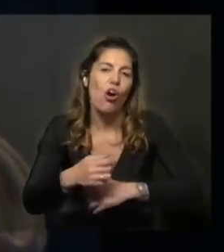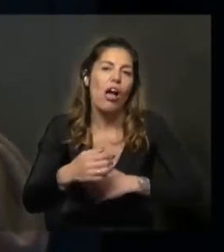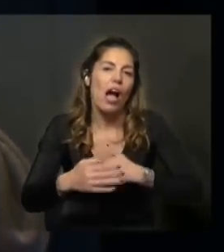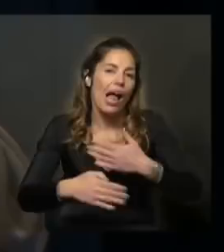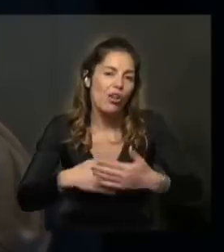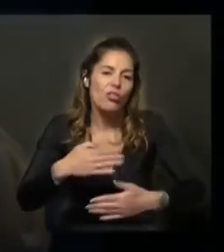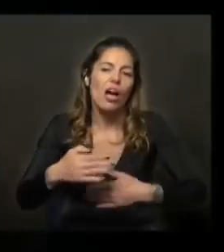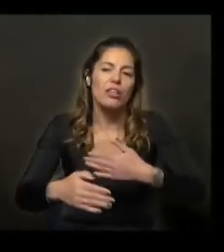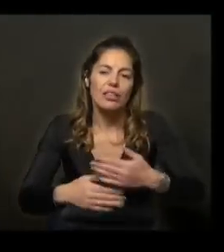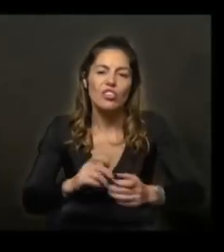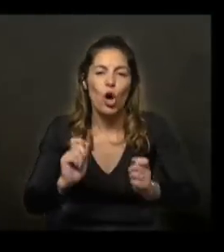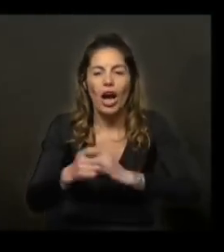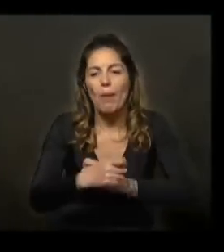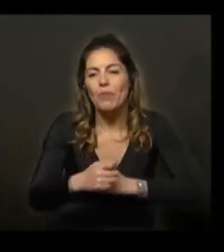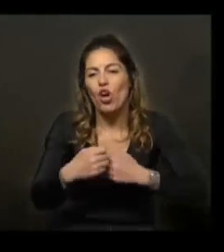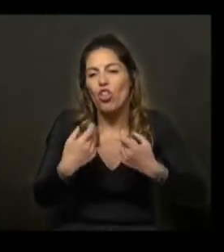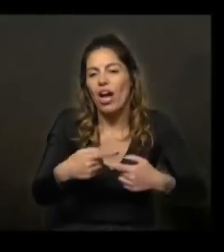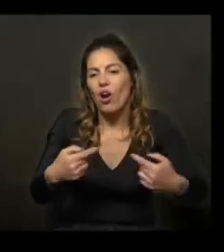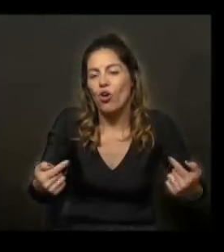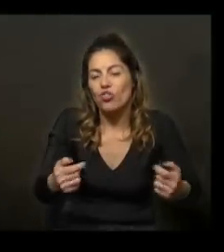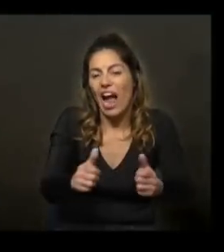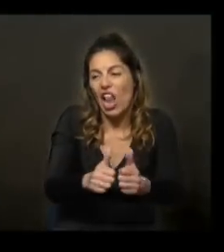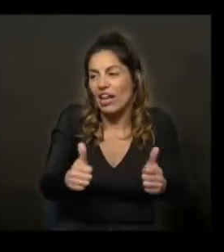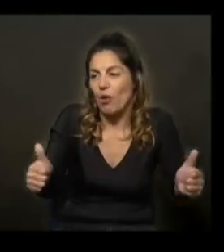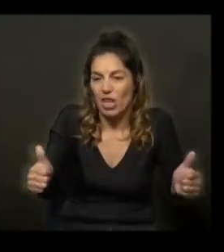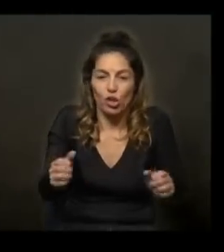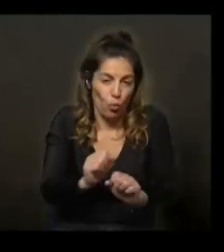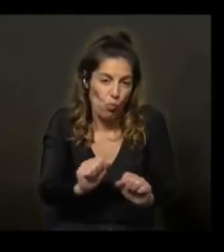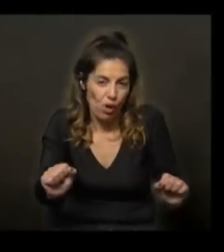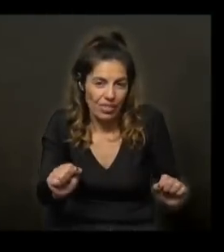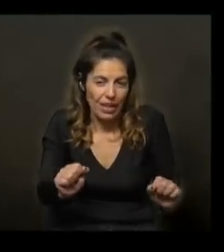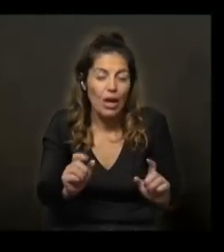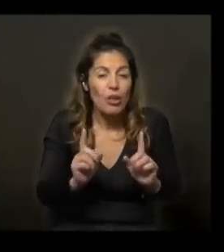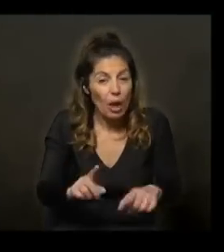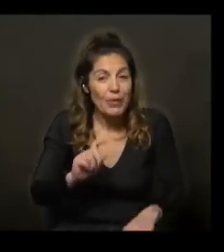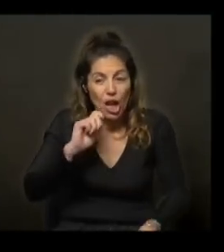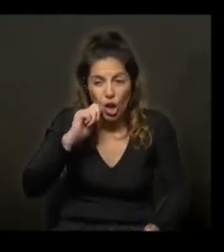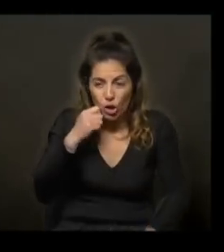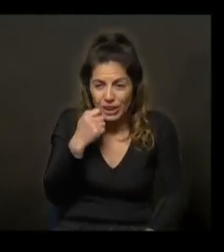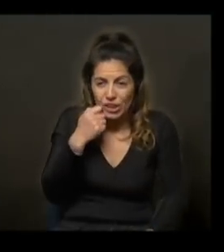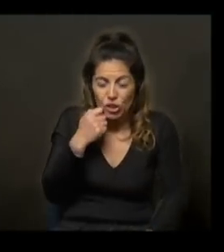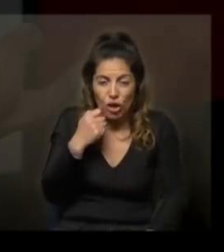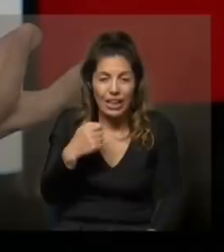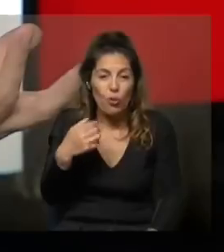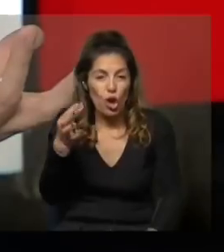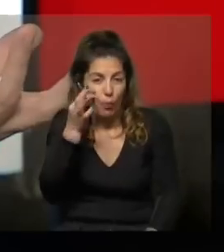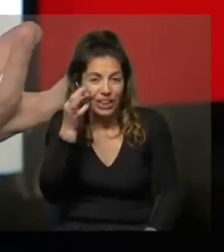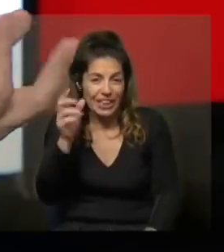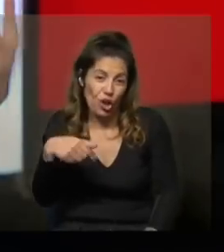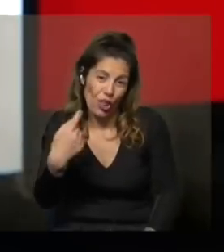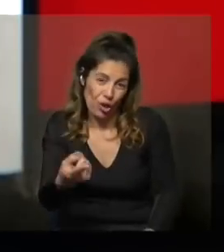cambios producen ciertos puede ser pero es lo lindo también tiene que uno es como testigo del otro no